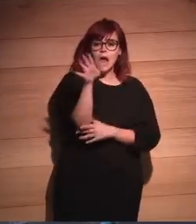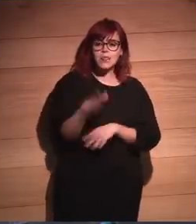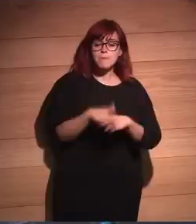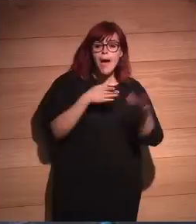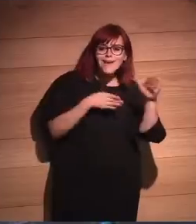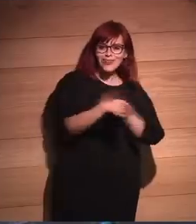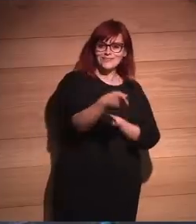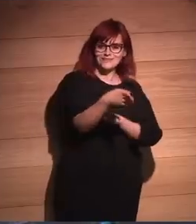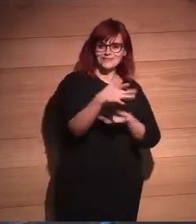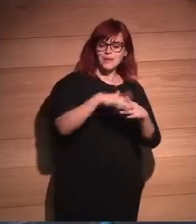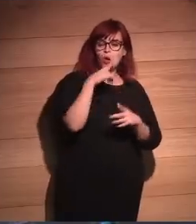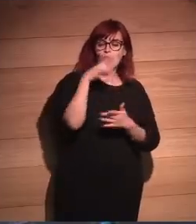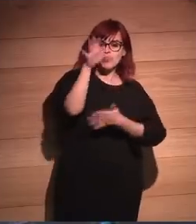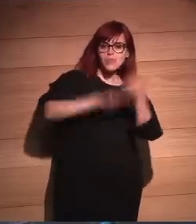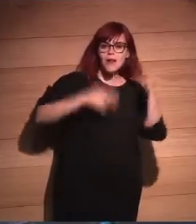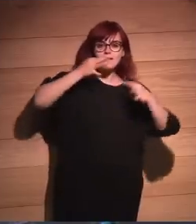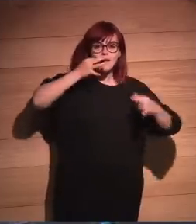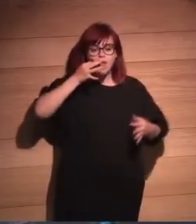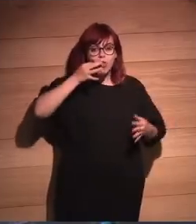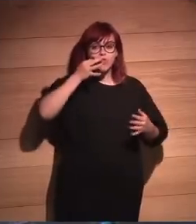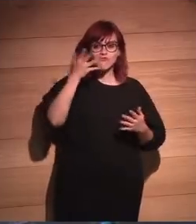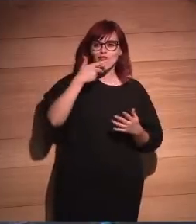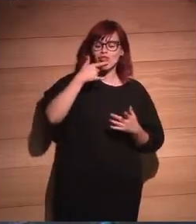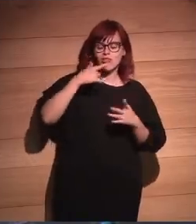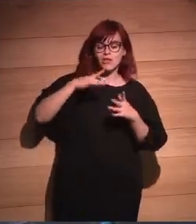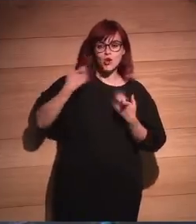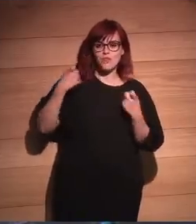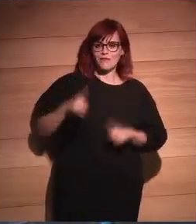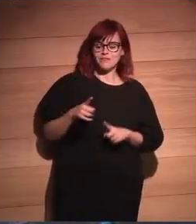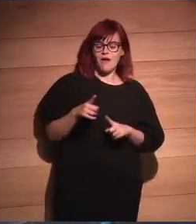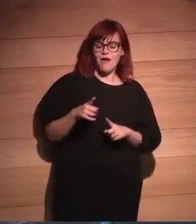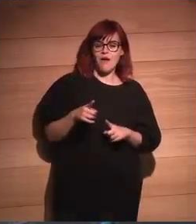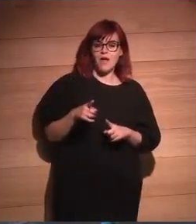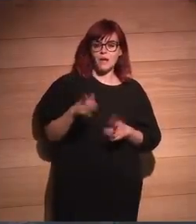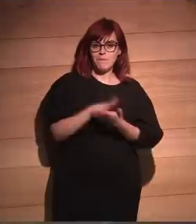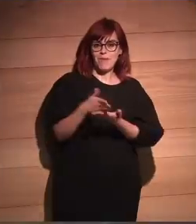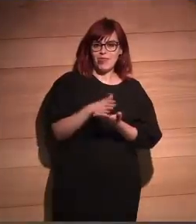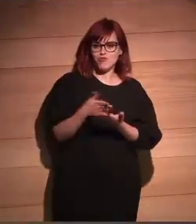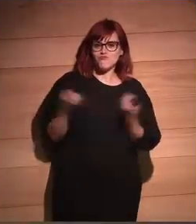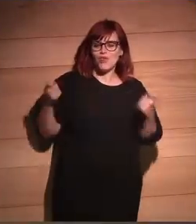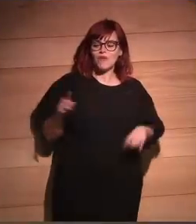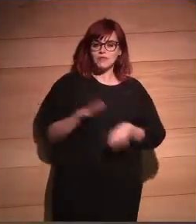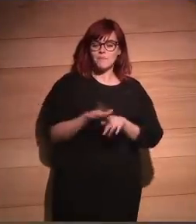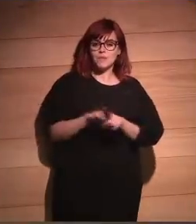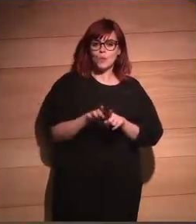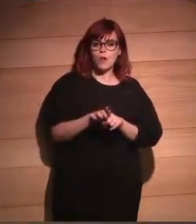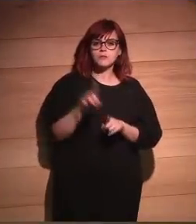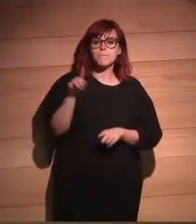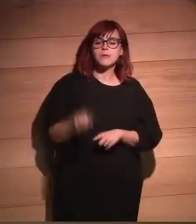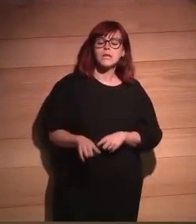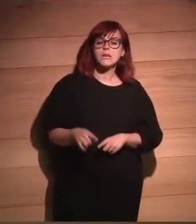puede acceder a descripciones de la realidad sin necesidad de ese mediador, como la